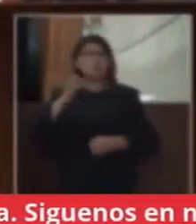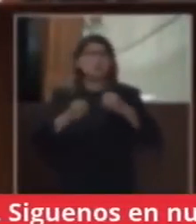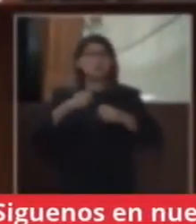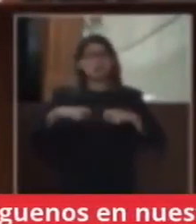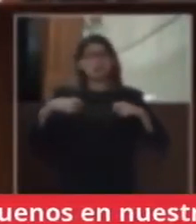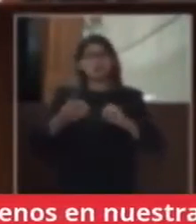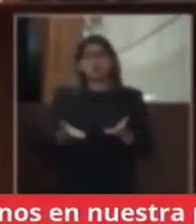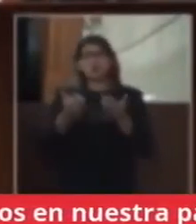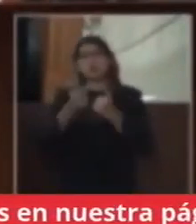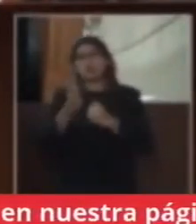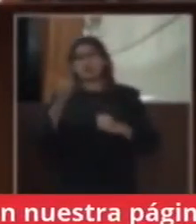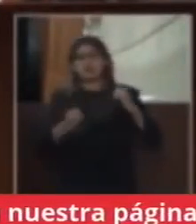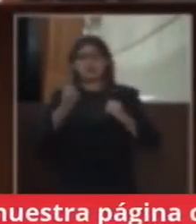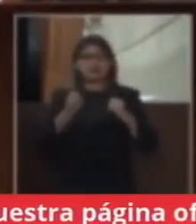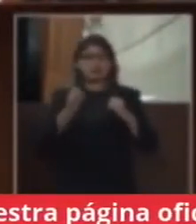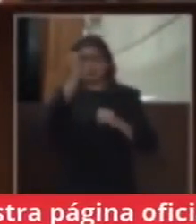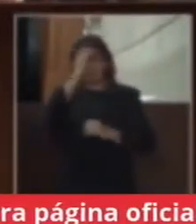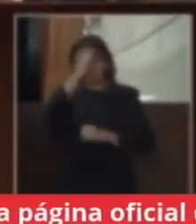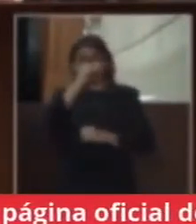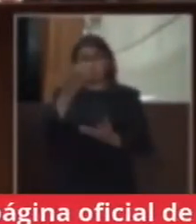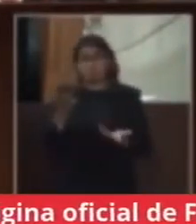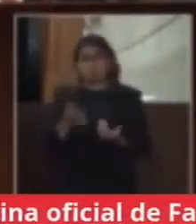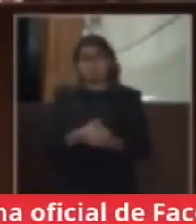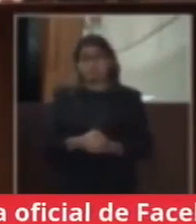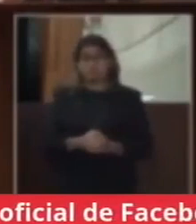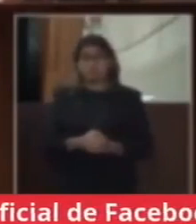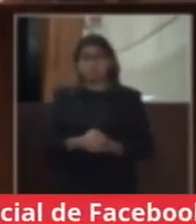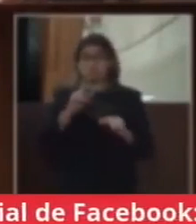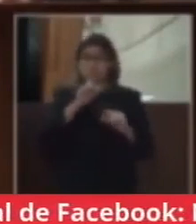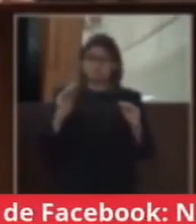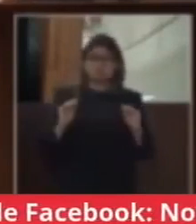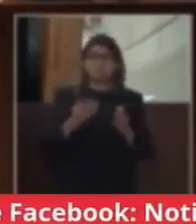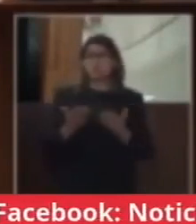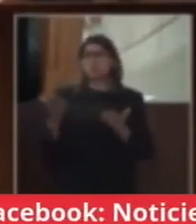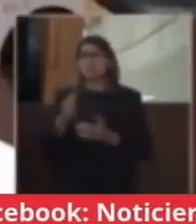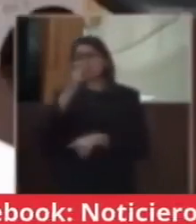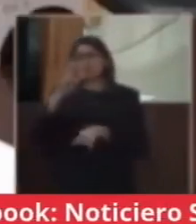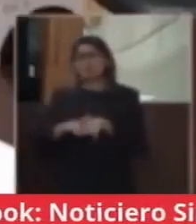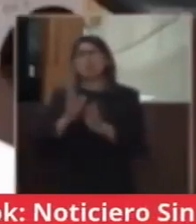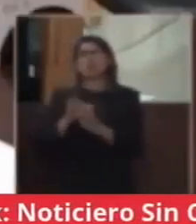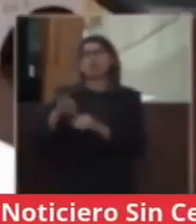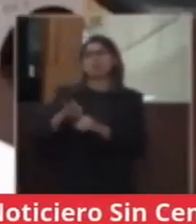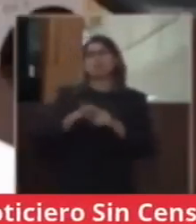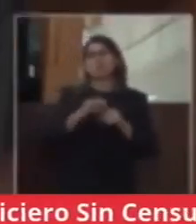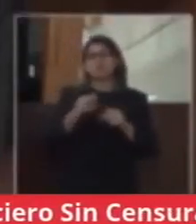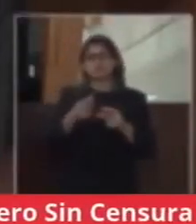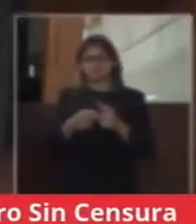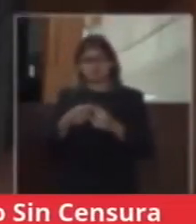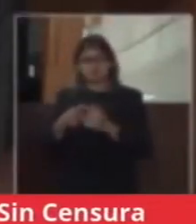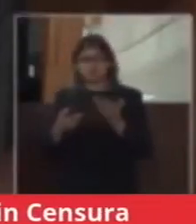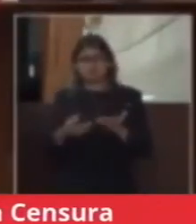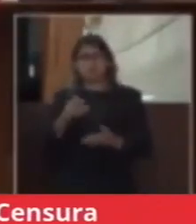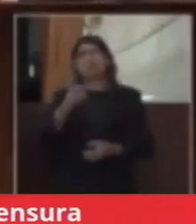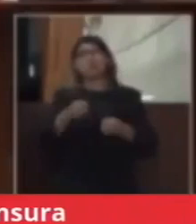muy seguramente será Colima, porque en Colima solamente se registraron mujeres en la competencia. Ahorita hay 5 mujeres que se registraron